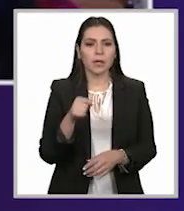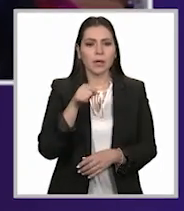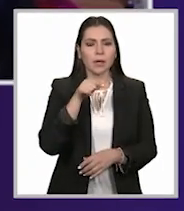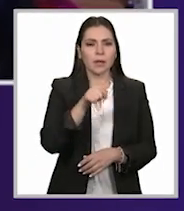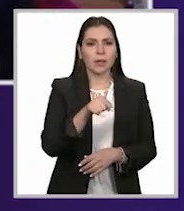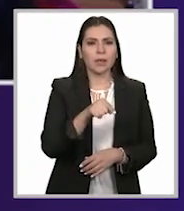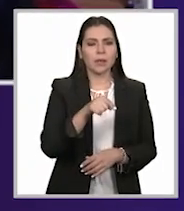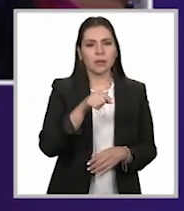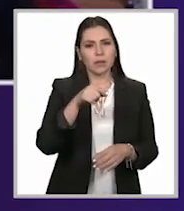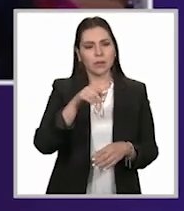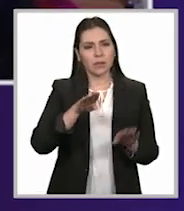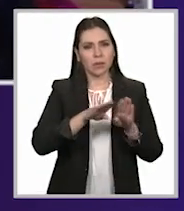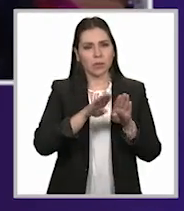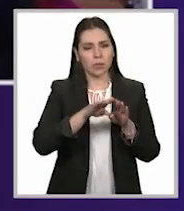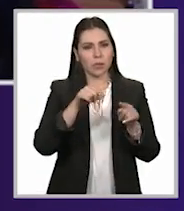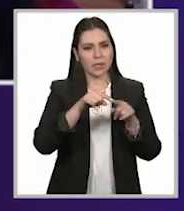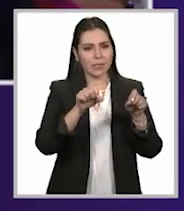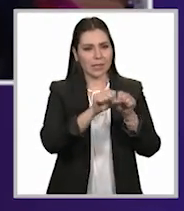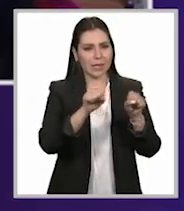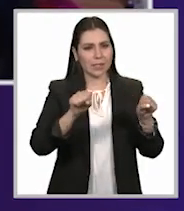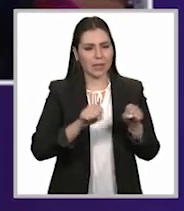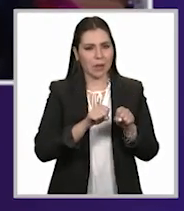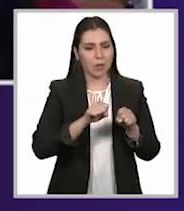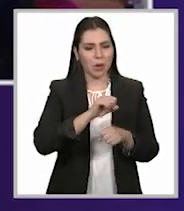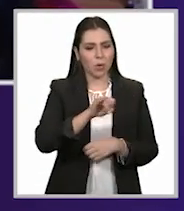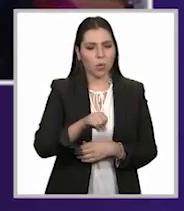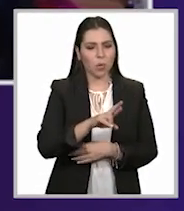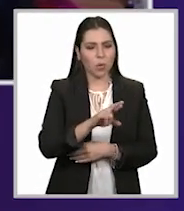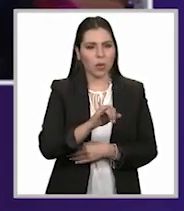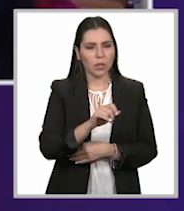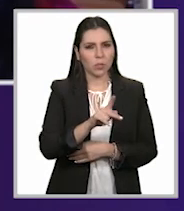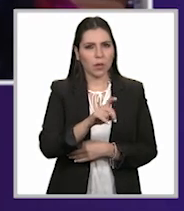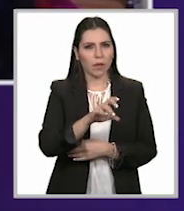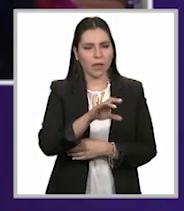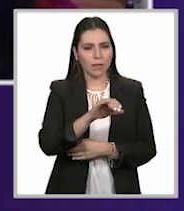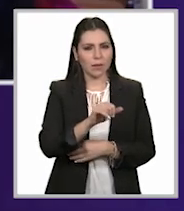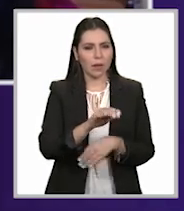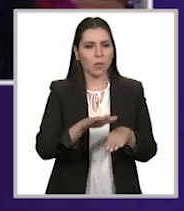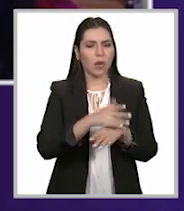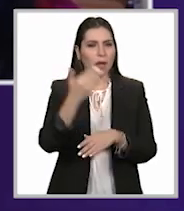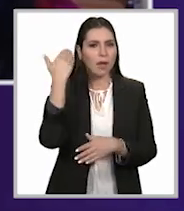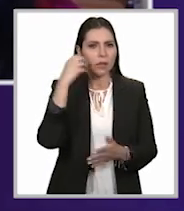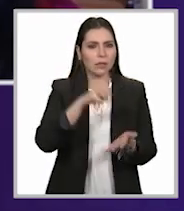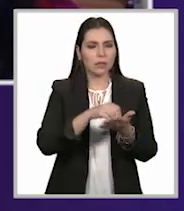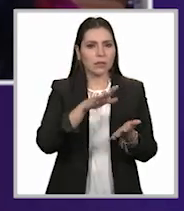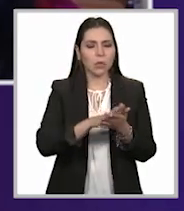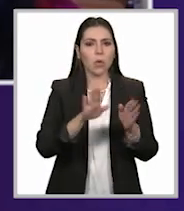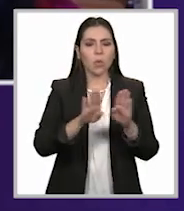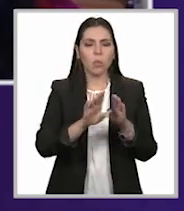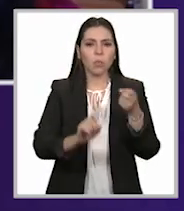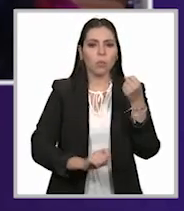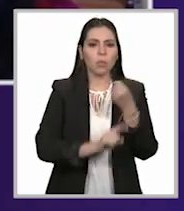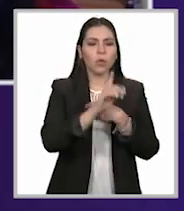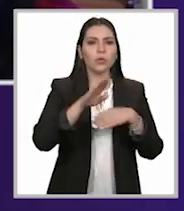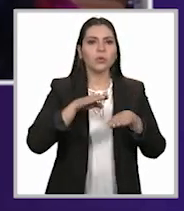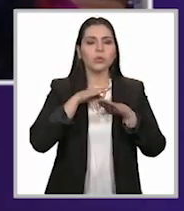cómo podría afectar el sistema de jurisprudencia por precedentes a la Declaratoria General de Inconstitucionalidad, por ejemplo.